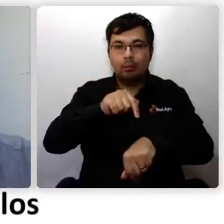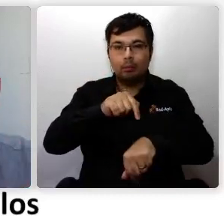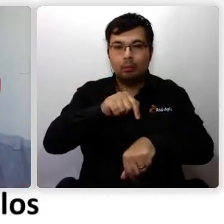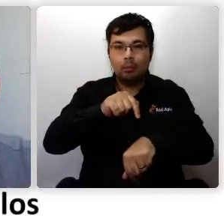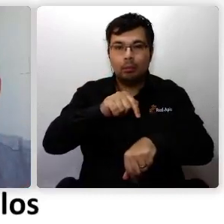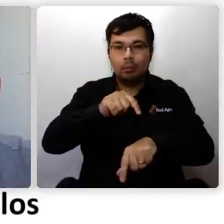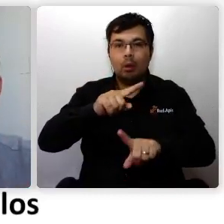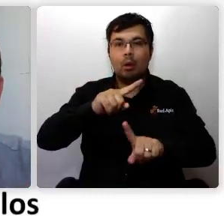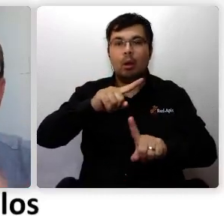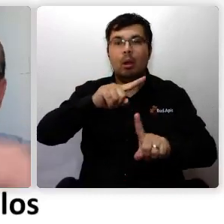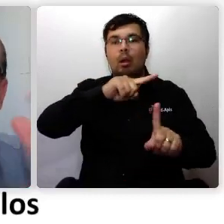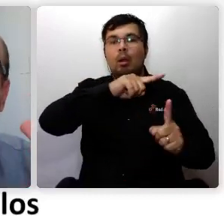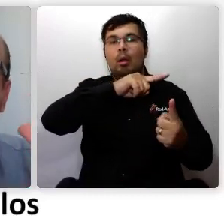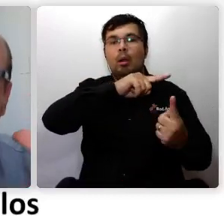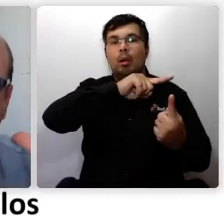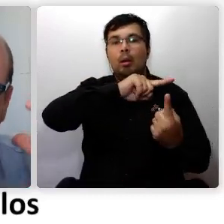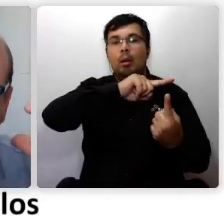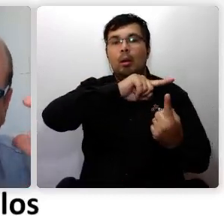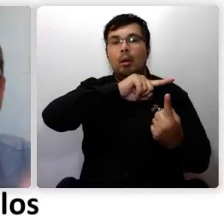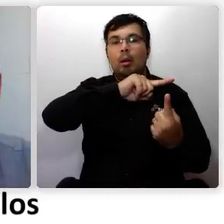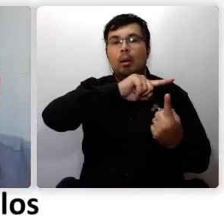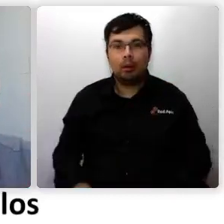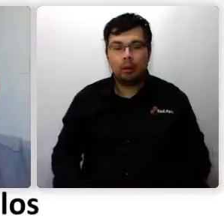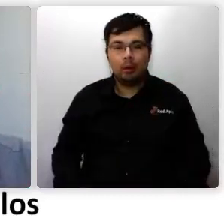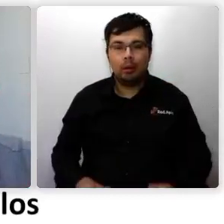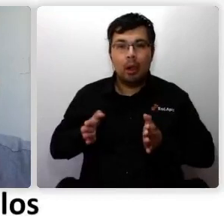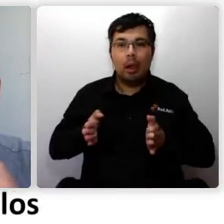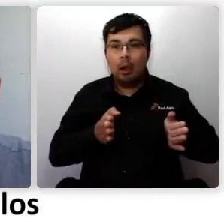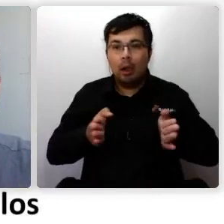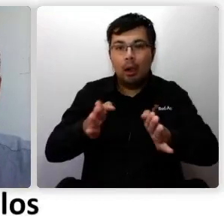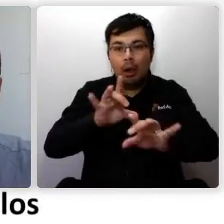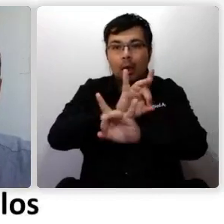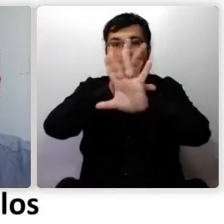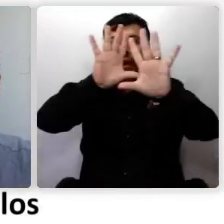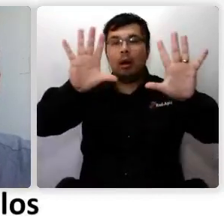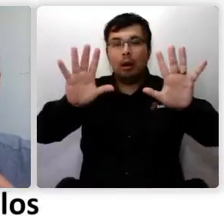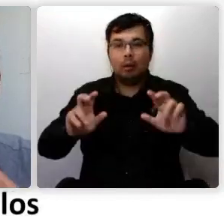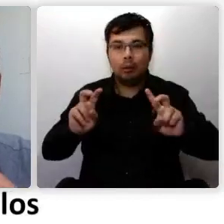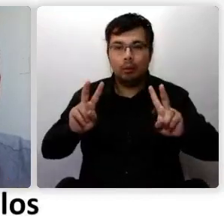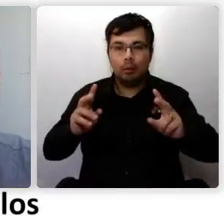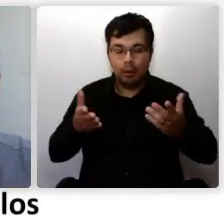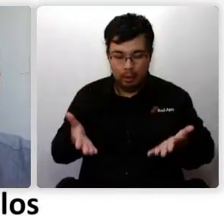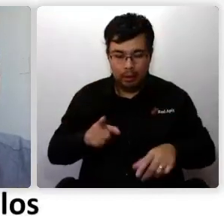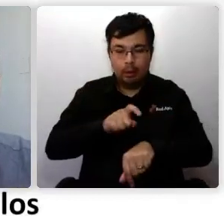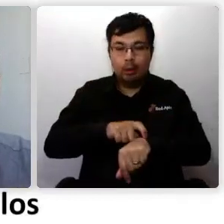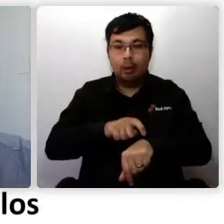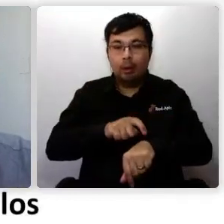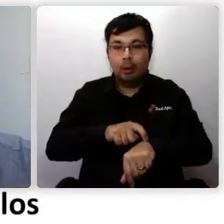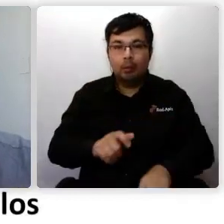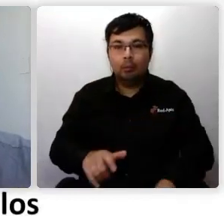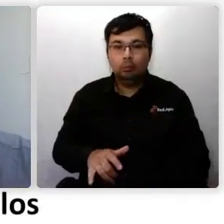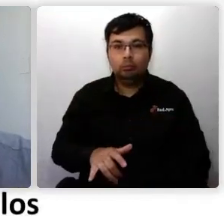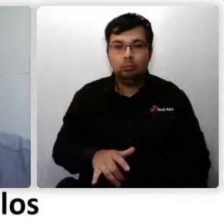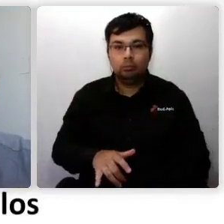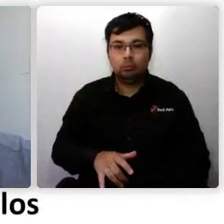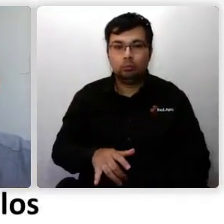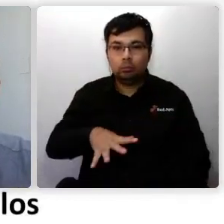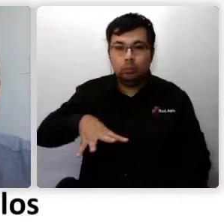está clarísimo, cuál hay que hacerlo, las instancias están para poder realizarlo, queda en nosotros utilizarlos.